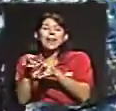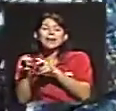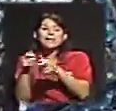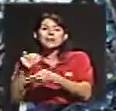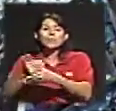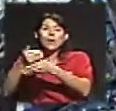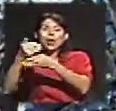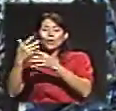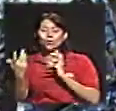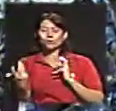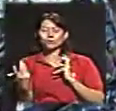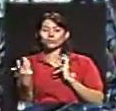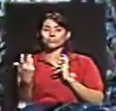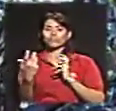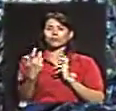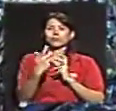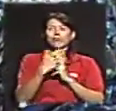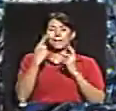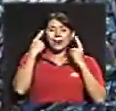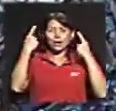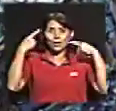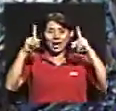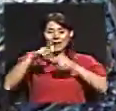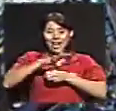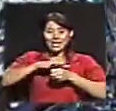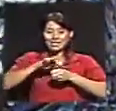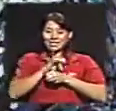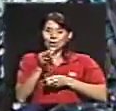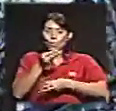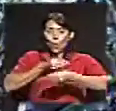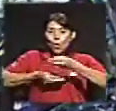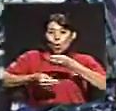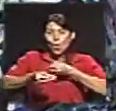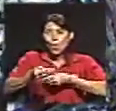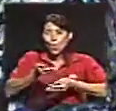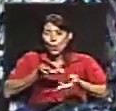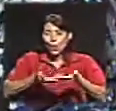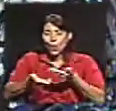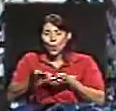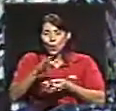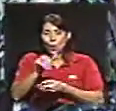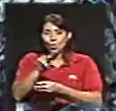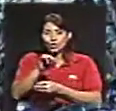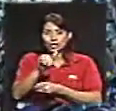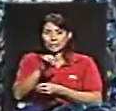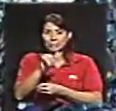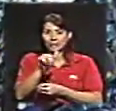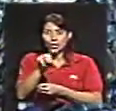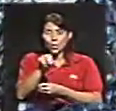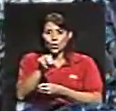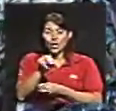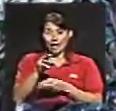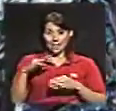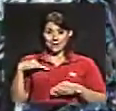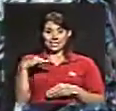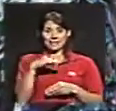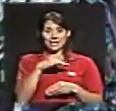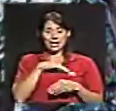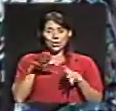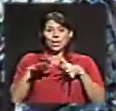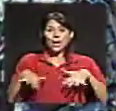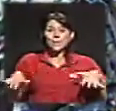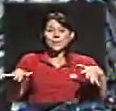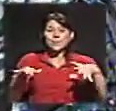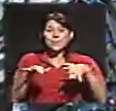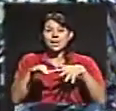lograr la concesión de la isla, el Ministerio de Ambiente y Energía reacciona de manera